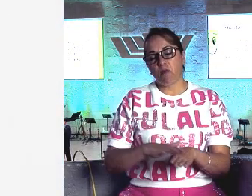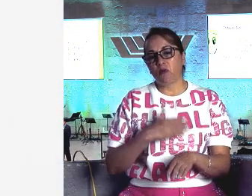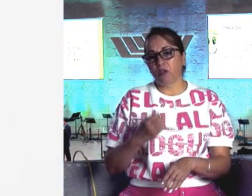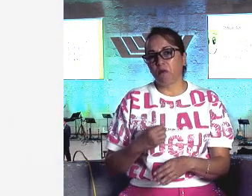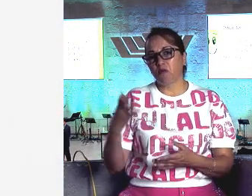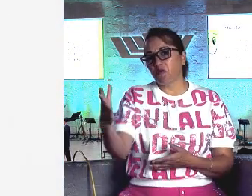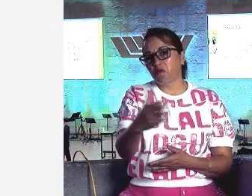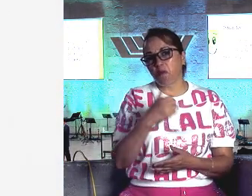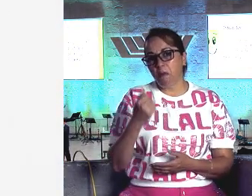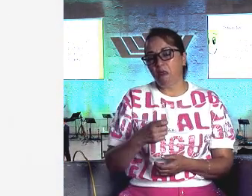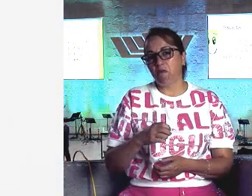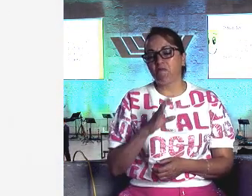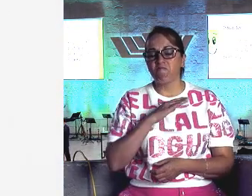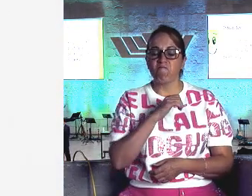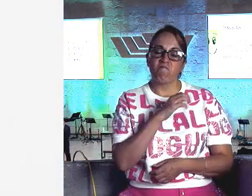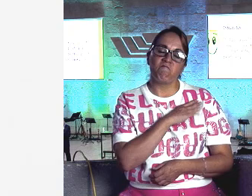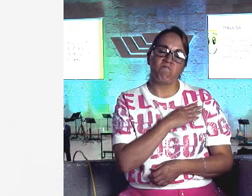quizás